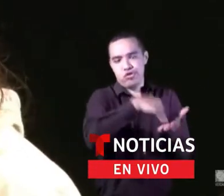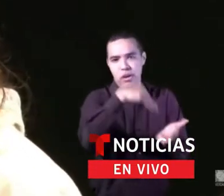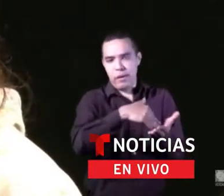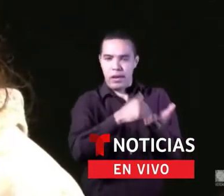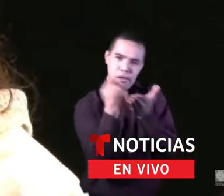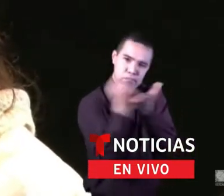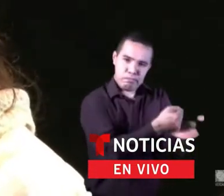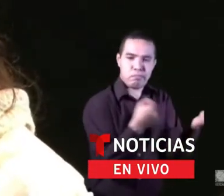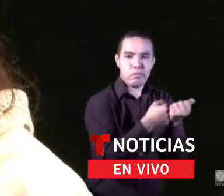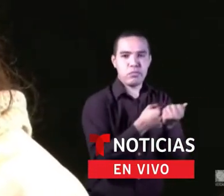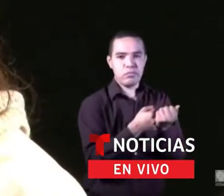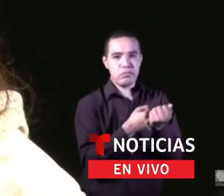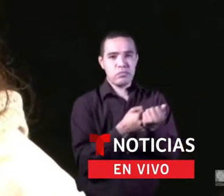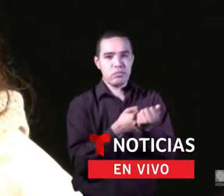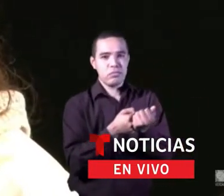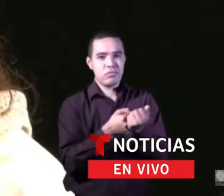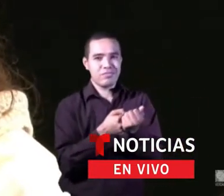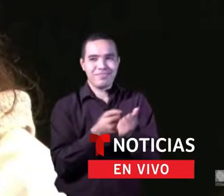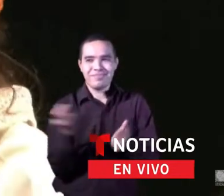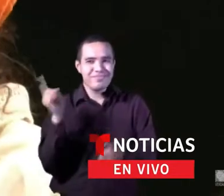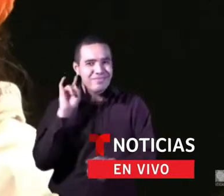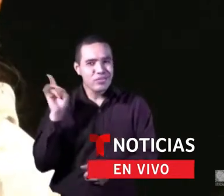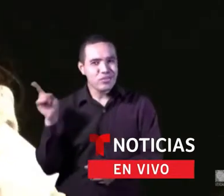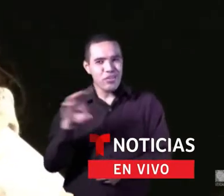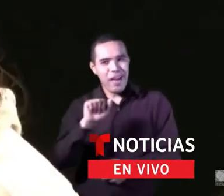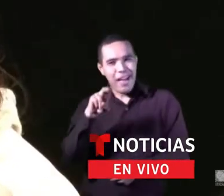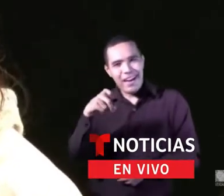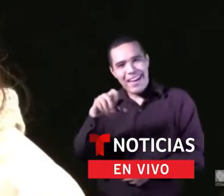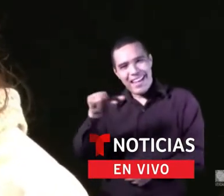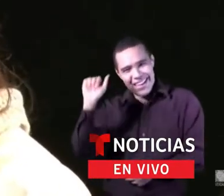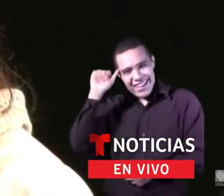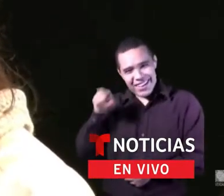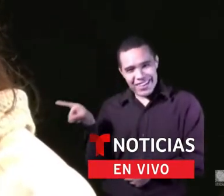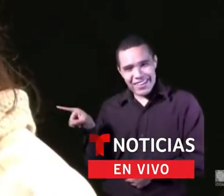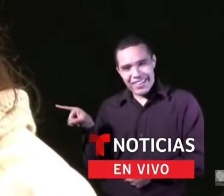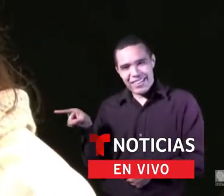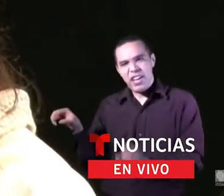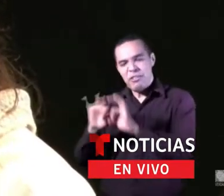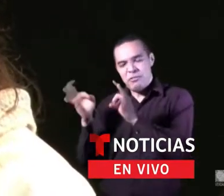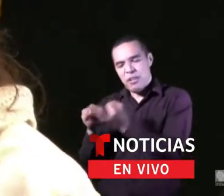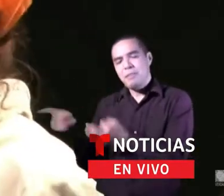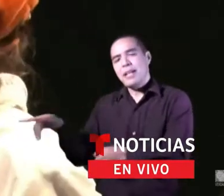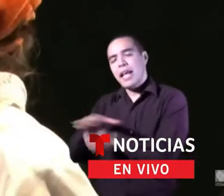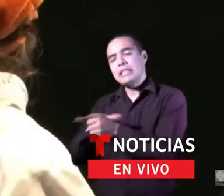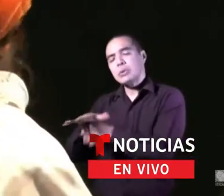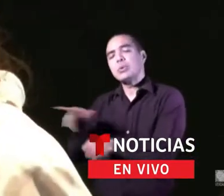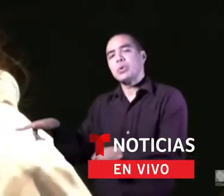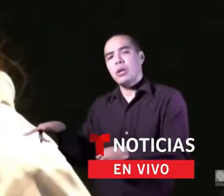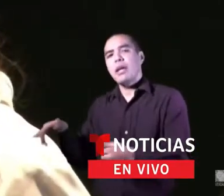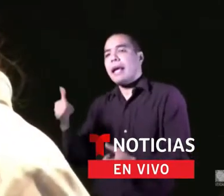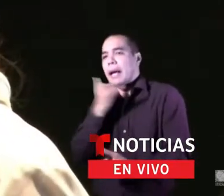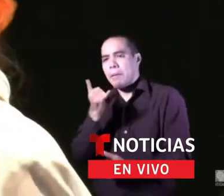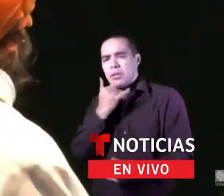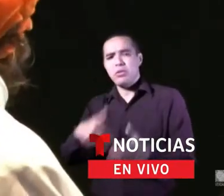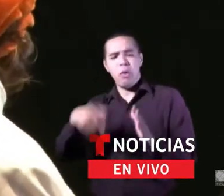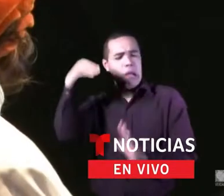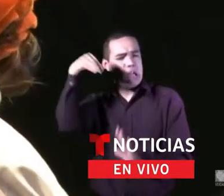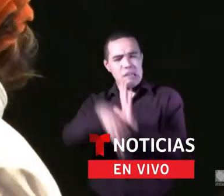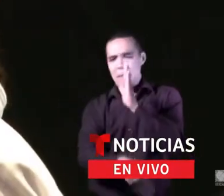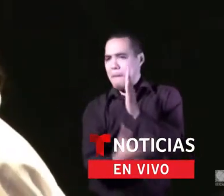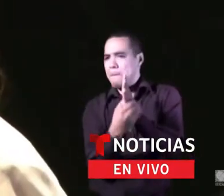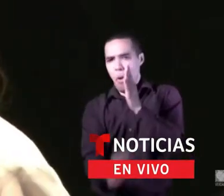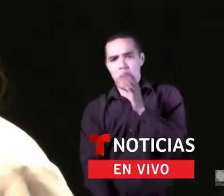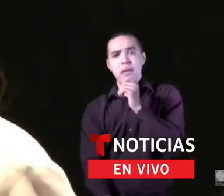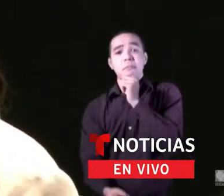yo angela cordón a lo que le sucedió a su familia como quedaron en la pobreza y encima de todo